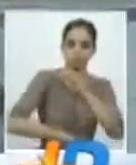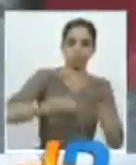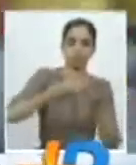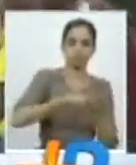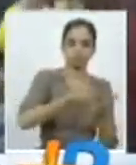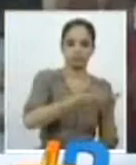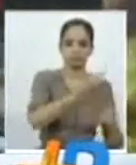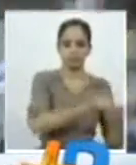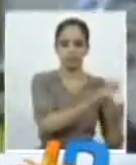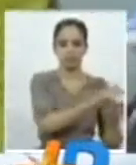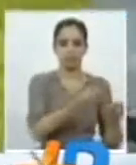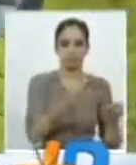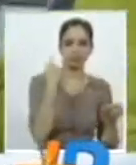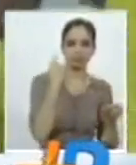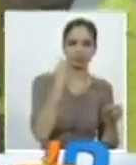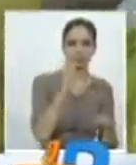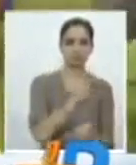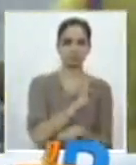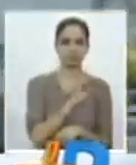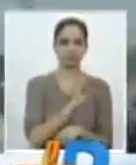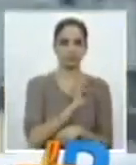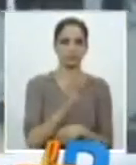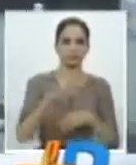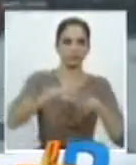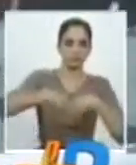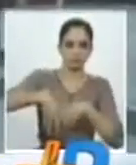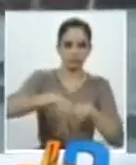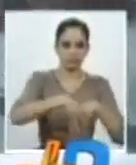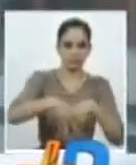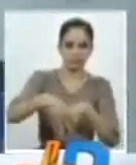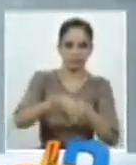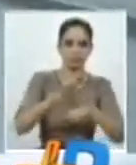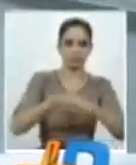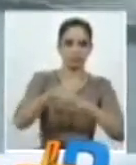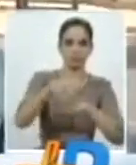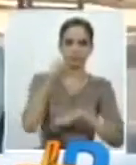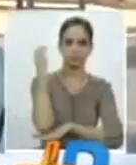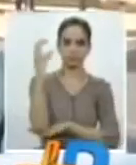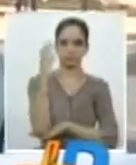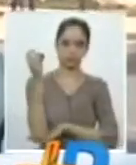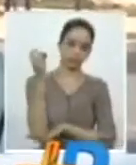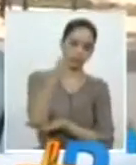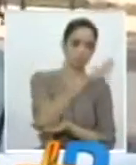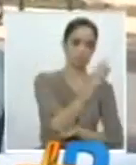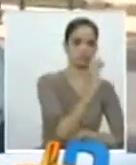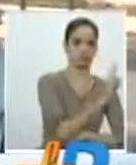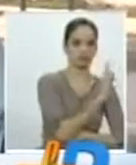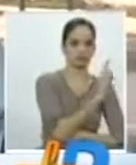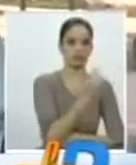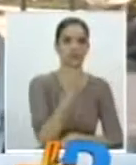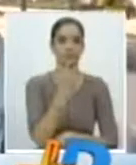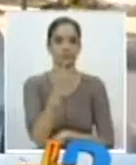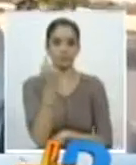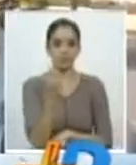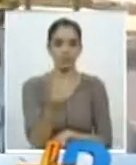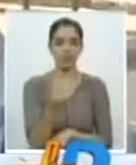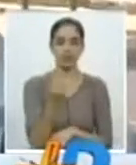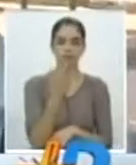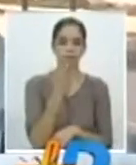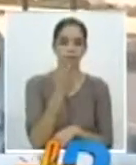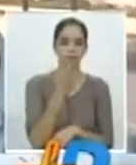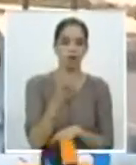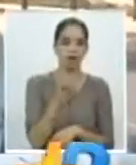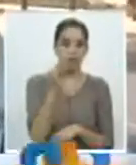sábado en caravanas por la ciudad con motivo del triunfo de la Selección Colombia sobre Uruguay. Ellos dijeron que si llegasen a coger una